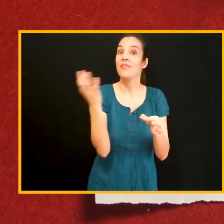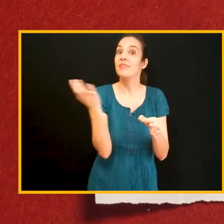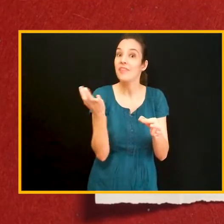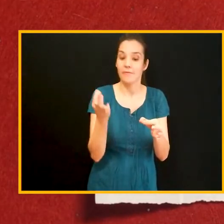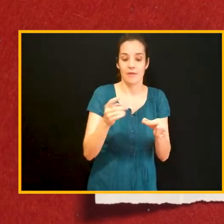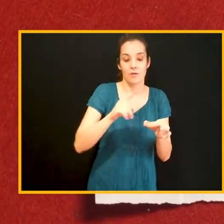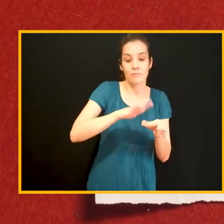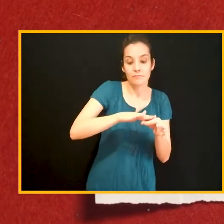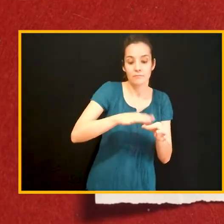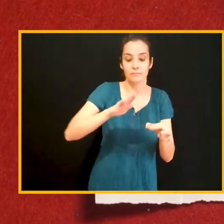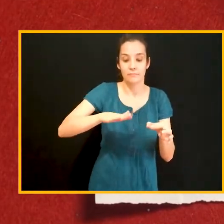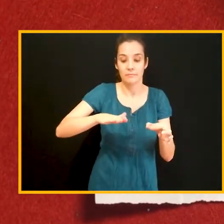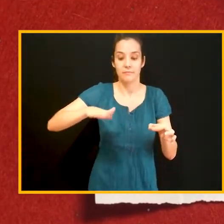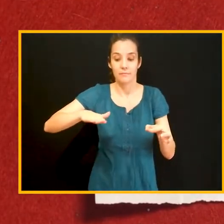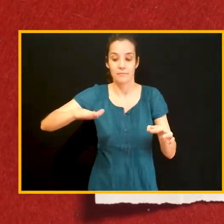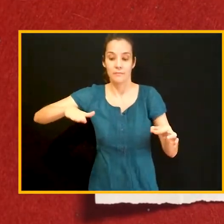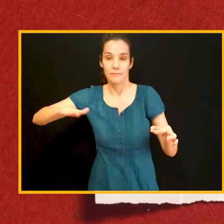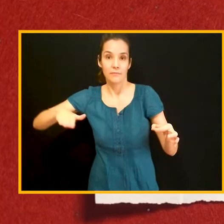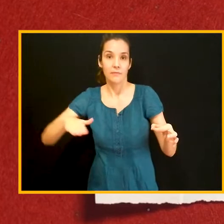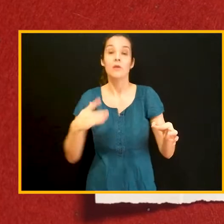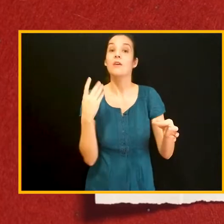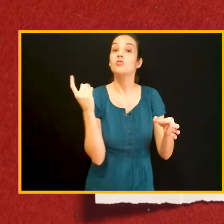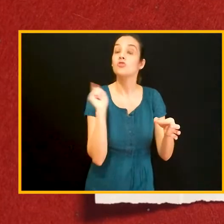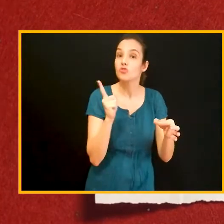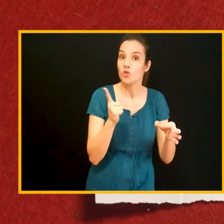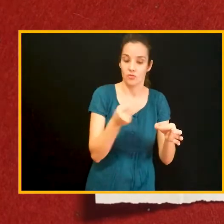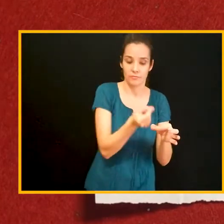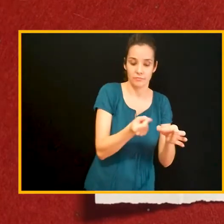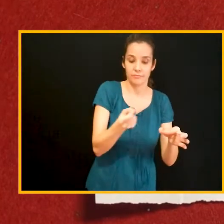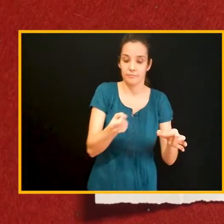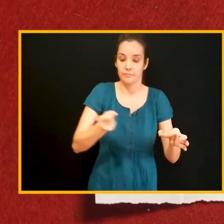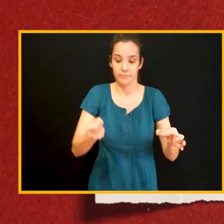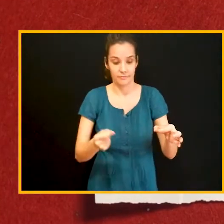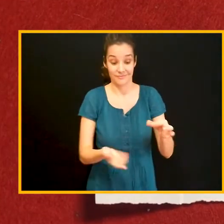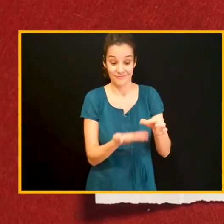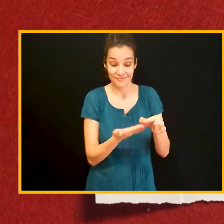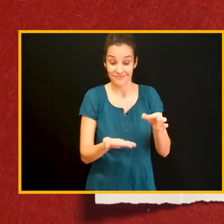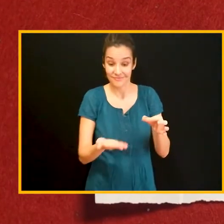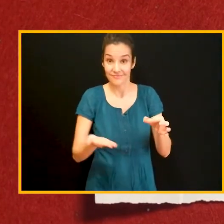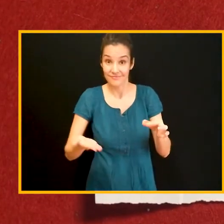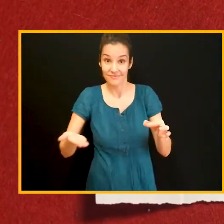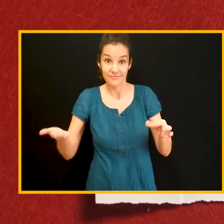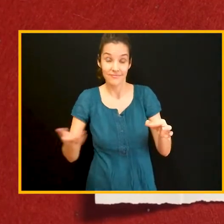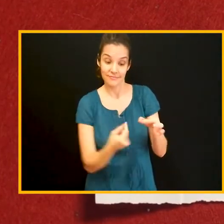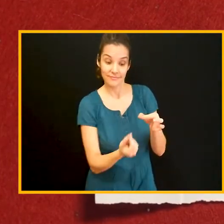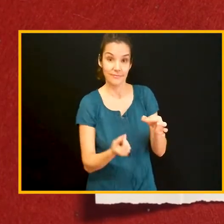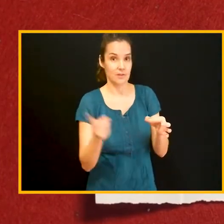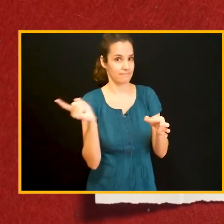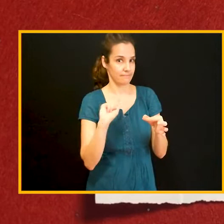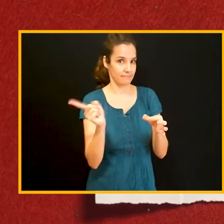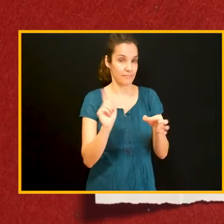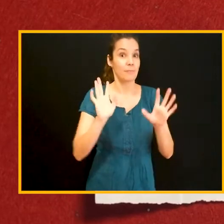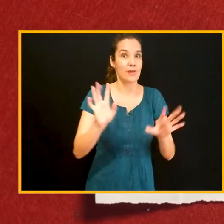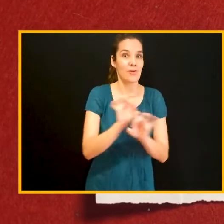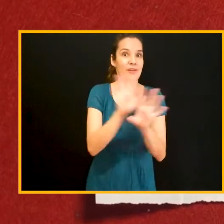pelo. Os engañé, os mentí. Porque la moneda número 3, antes de pintar las demás, yo ya la tenía pintada con